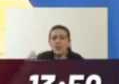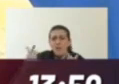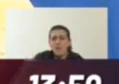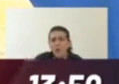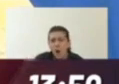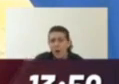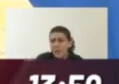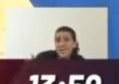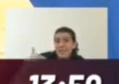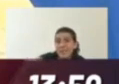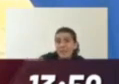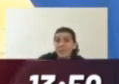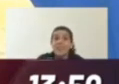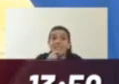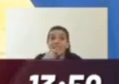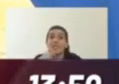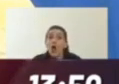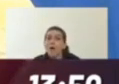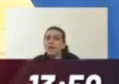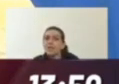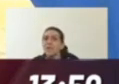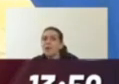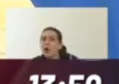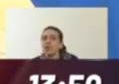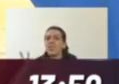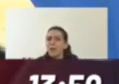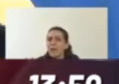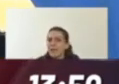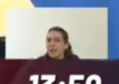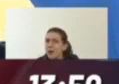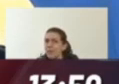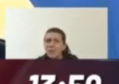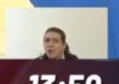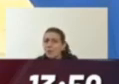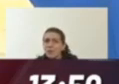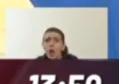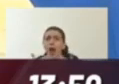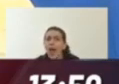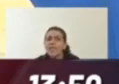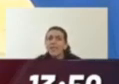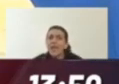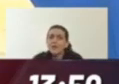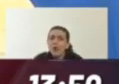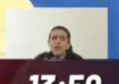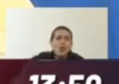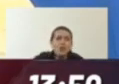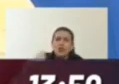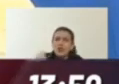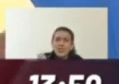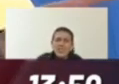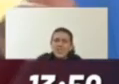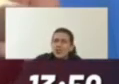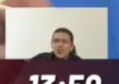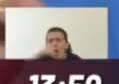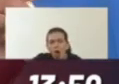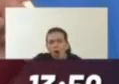discutiendo lo que estamos discutiendo. Lo estamos discutiendo por todo el esfuerzo y por todo el trabajo que hicimos.